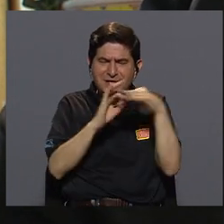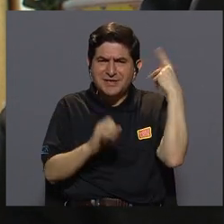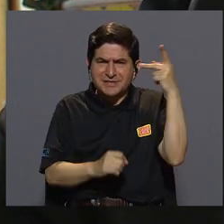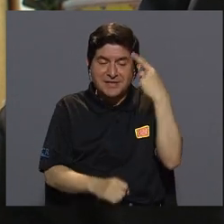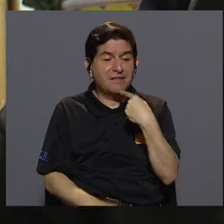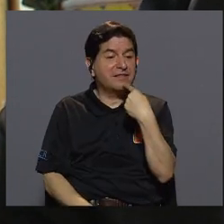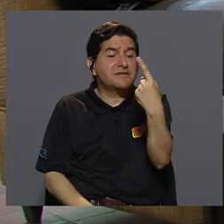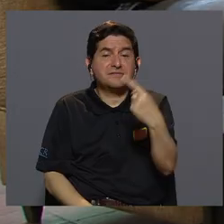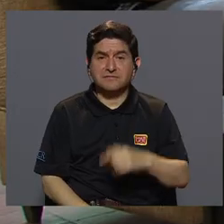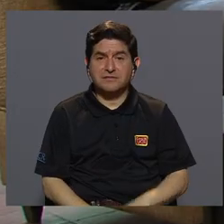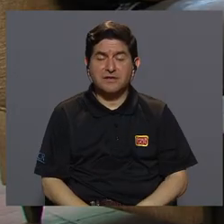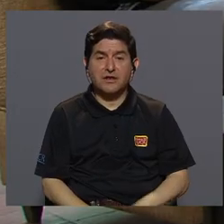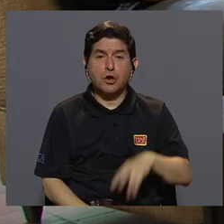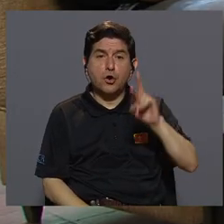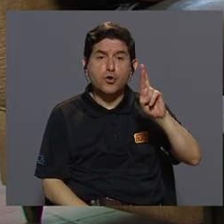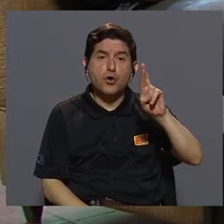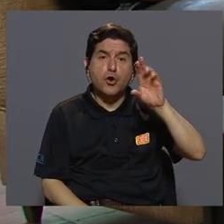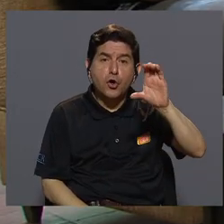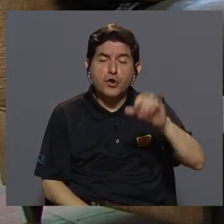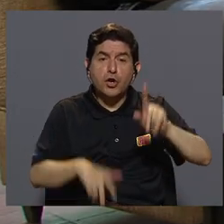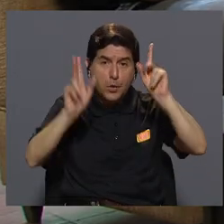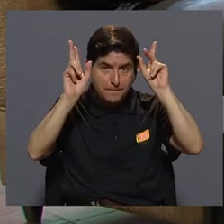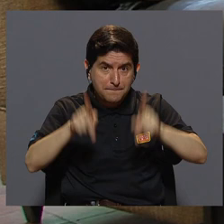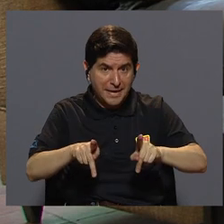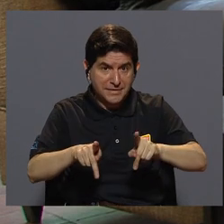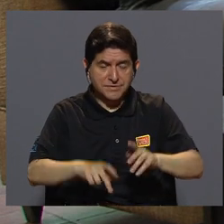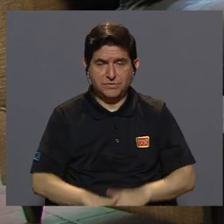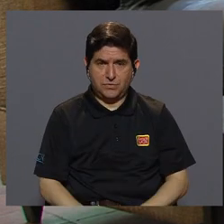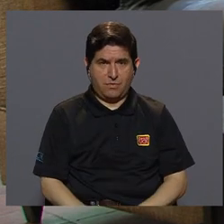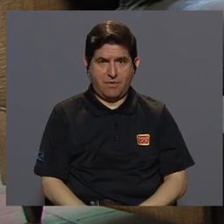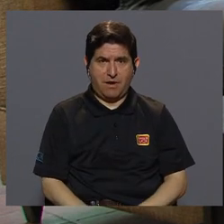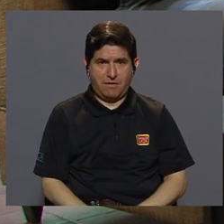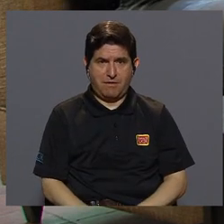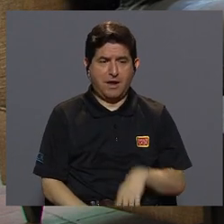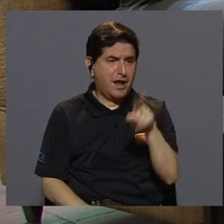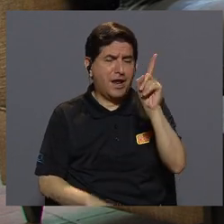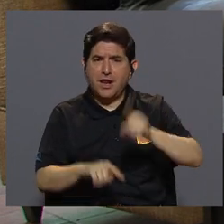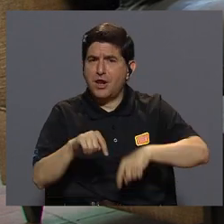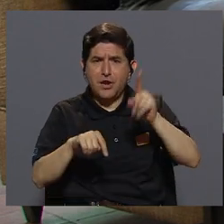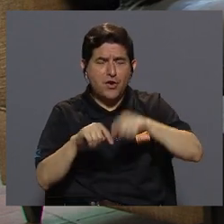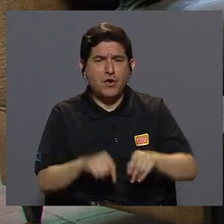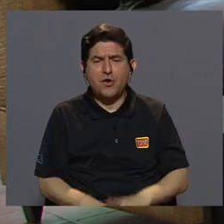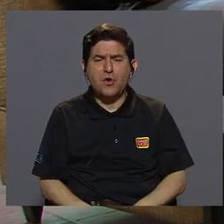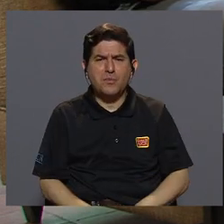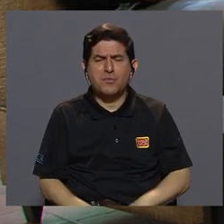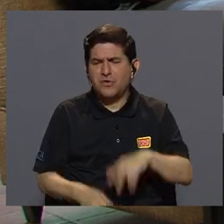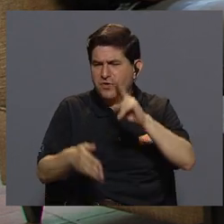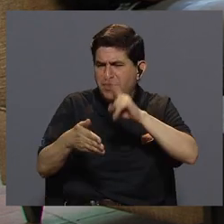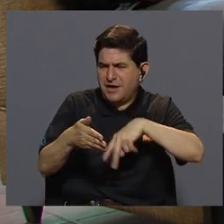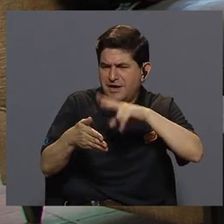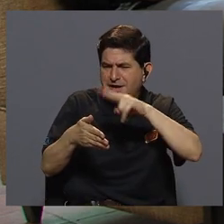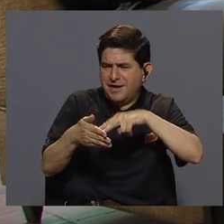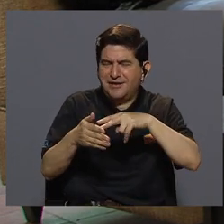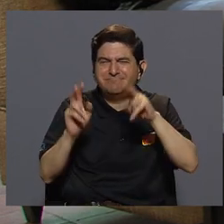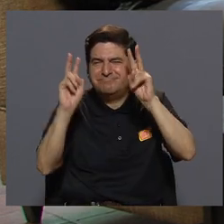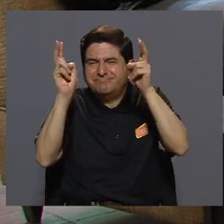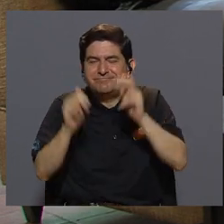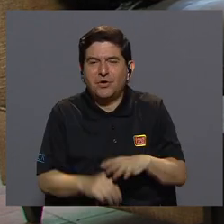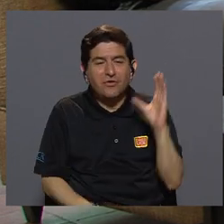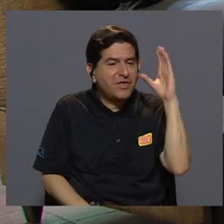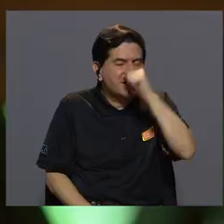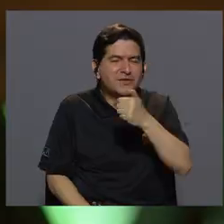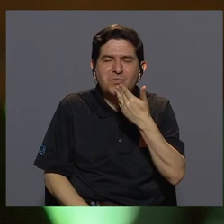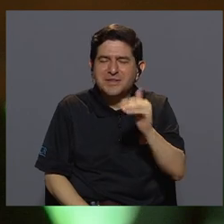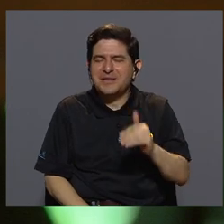la política que dicen que don Rodrigo era una persona que no podía leer la mala intención de las personas, que